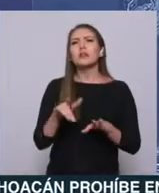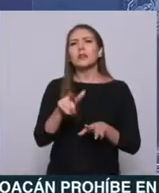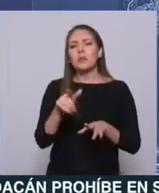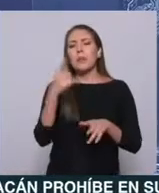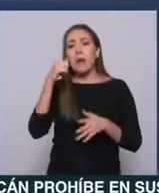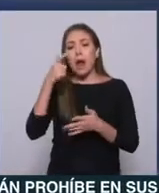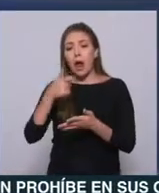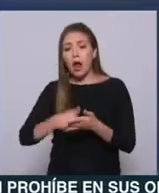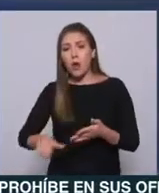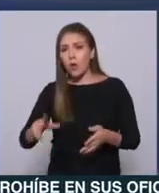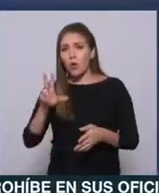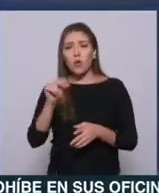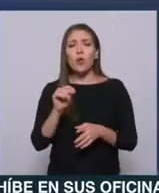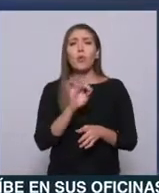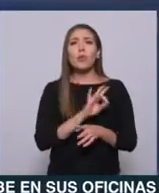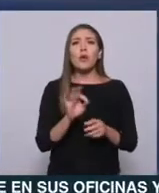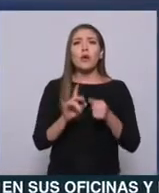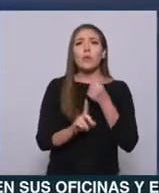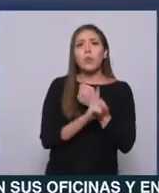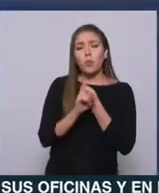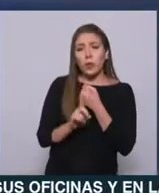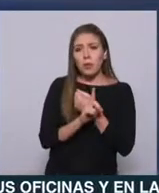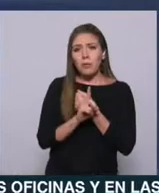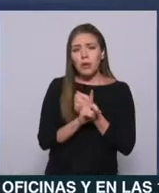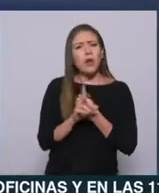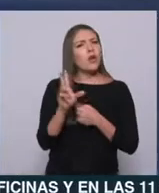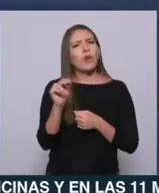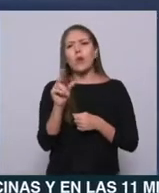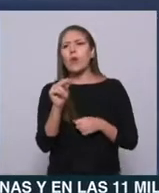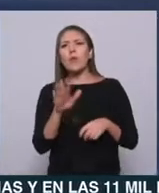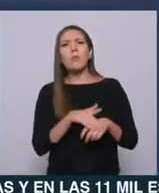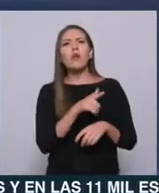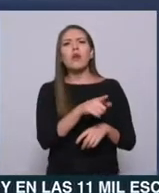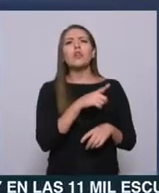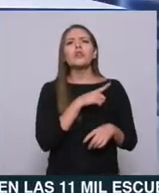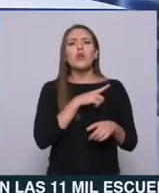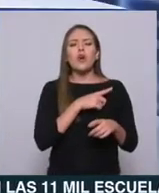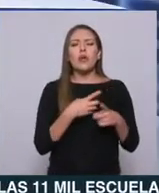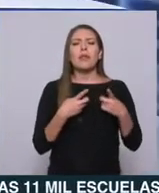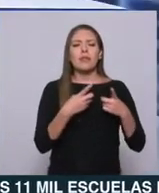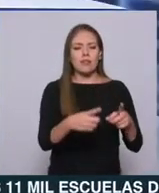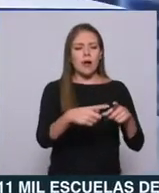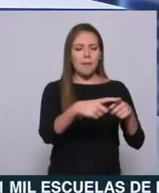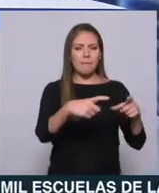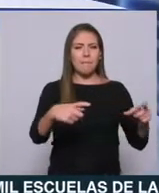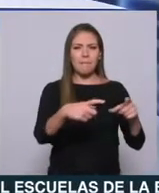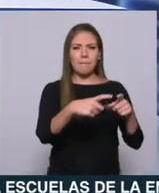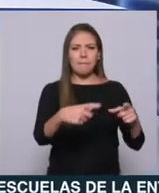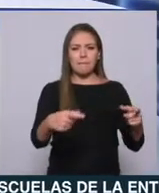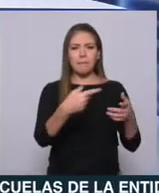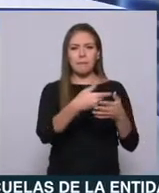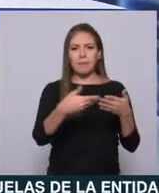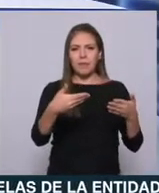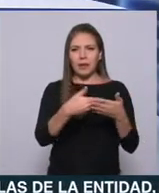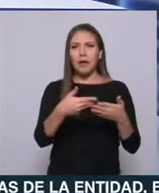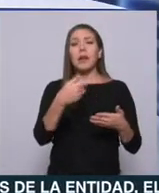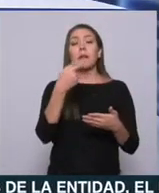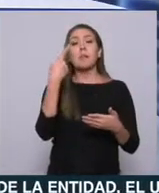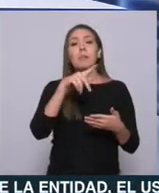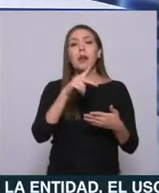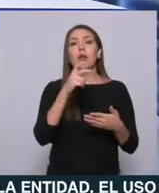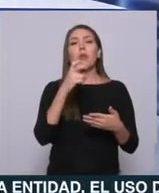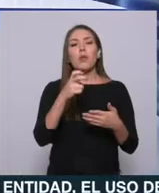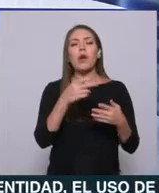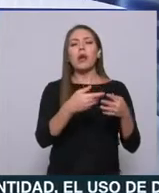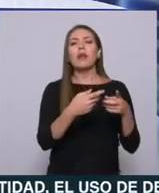ellos? No, porque se guarda la confidencialidad, por eso se dan paletas nada más. Okay. Entonces la gente, a menos que ya lo conozcan a la persona, pero por eso se